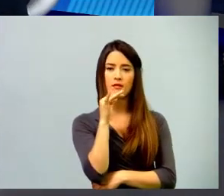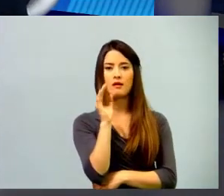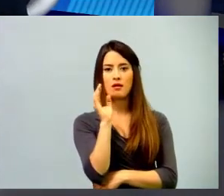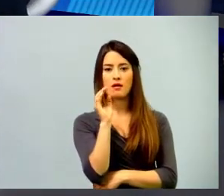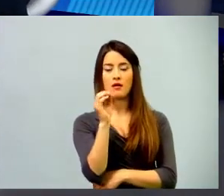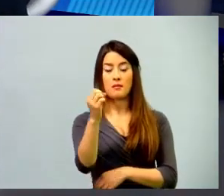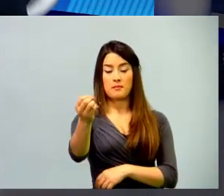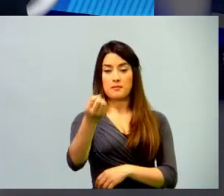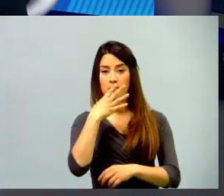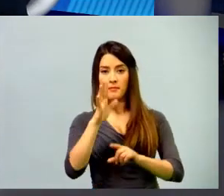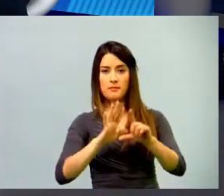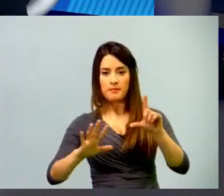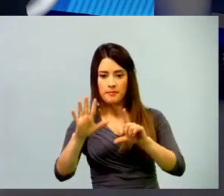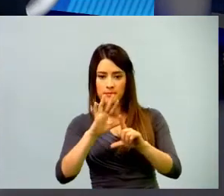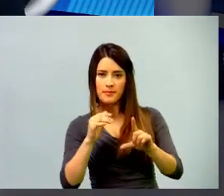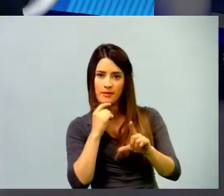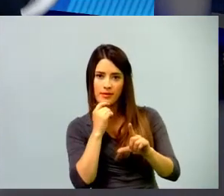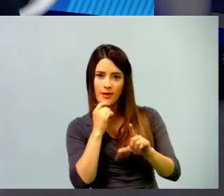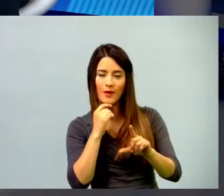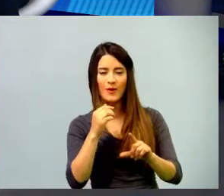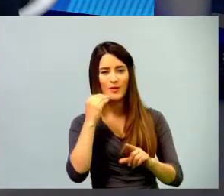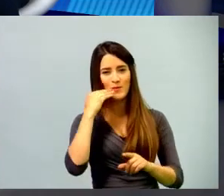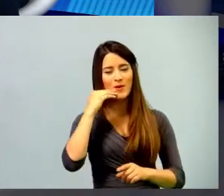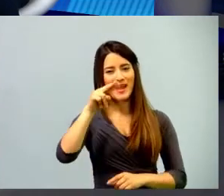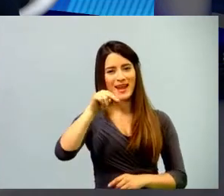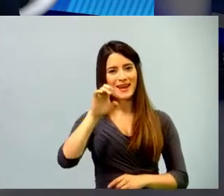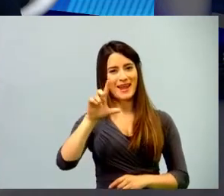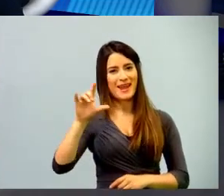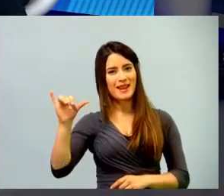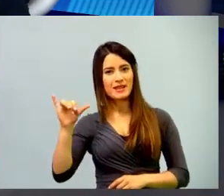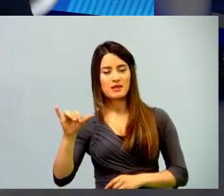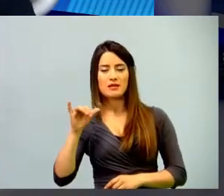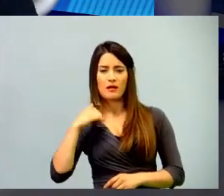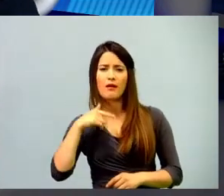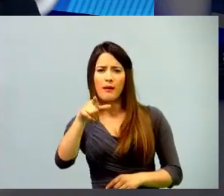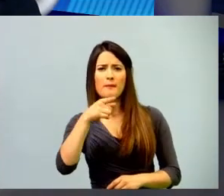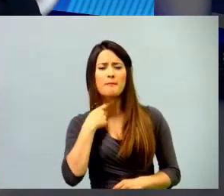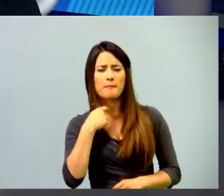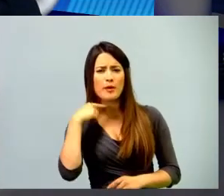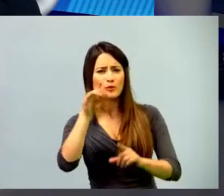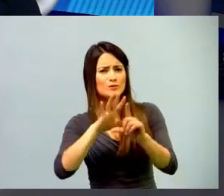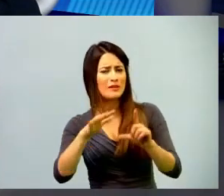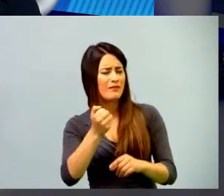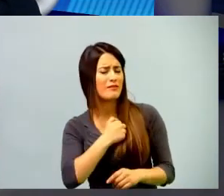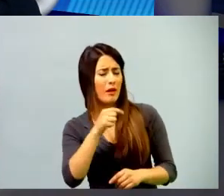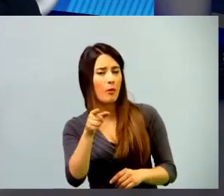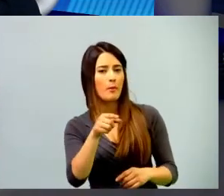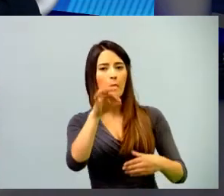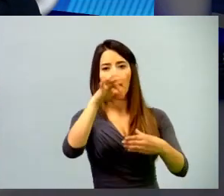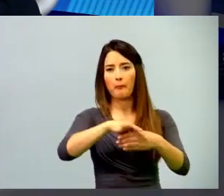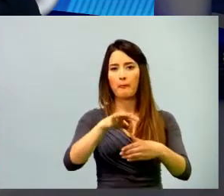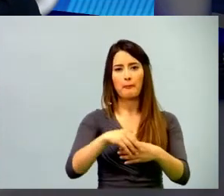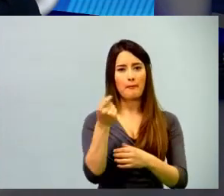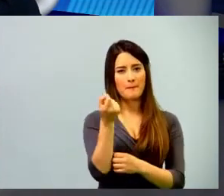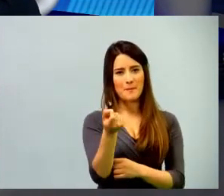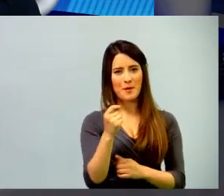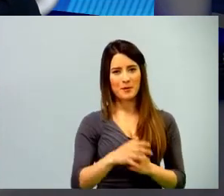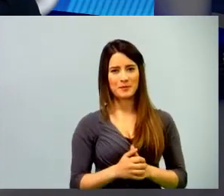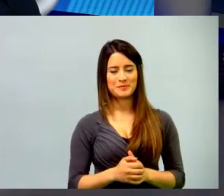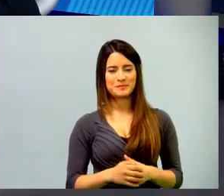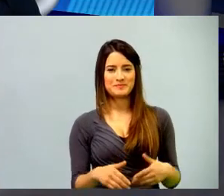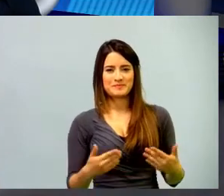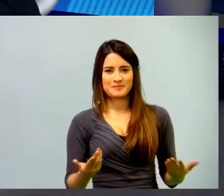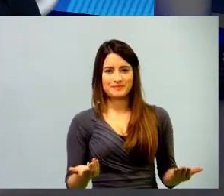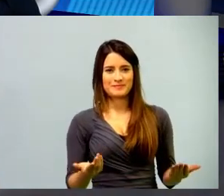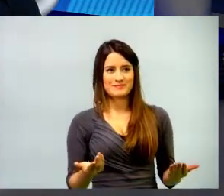pero vemos que el que le gustó a Nelly no tuvo el suficiente impacto en redes sociales ni promovió tanto votación por él mismo. Hay que a veces hacerse un